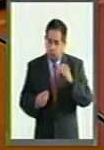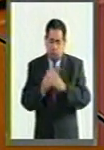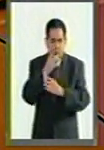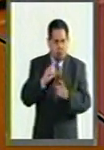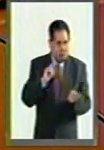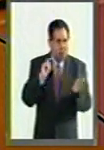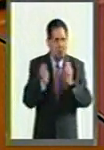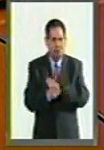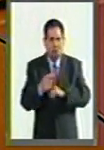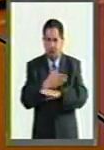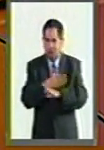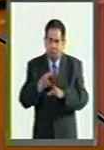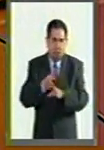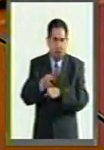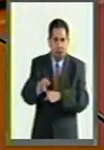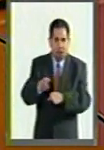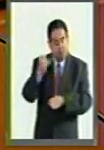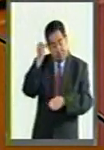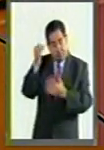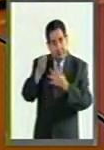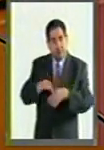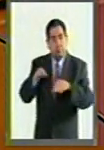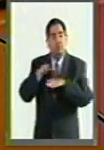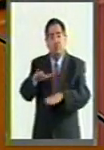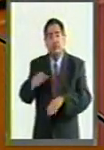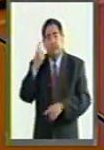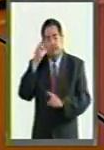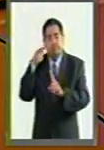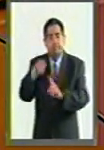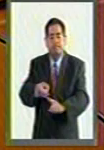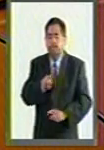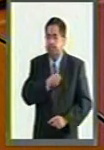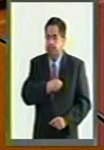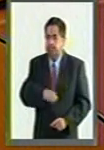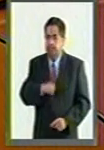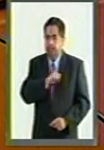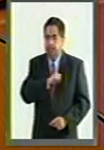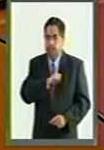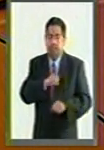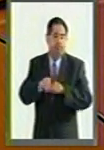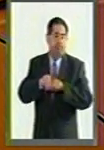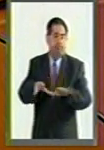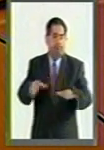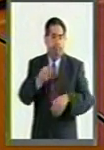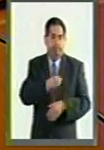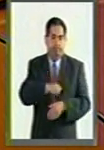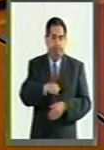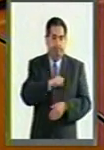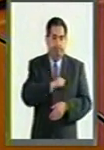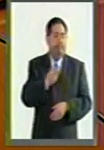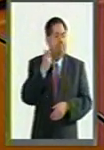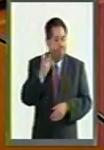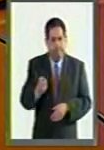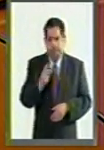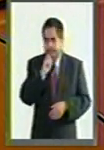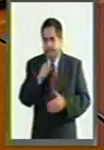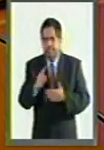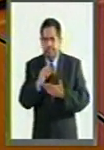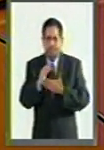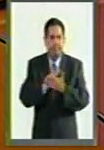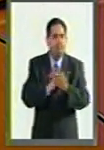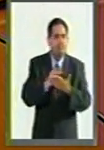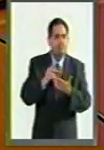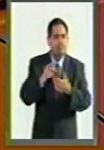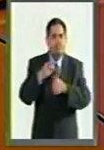ser preponderar la salud pública y también preponderar la reducción de